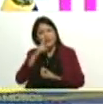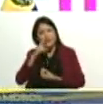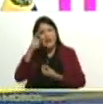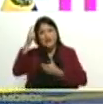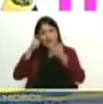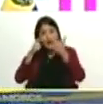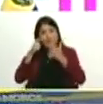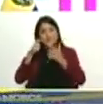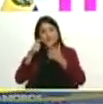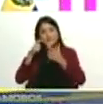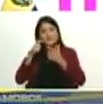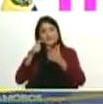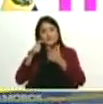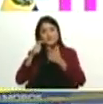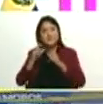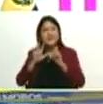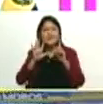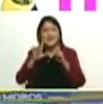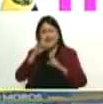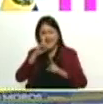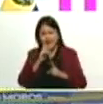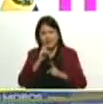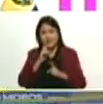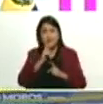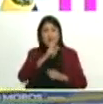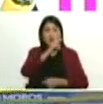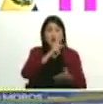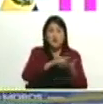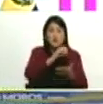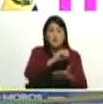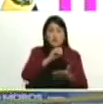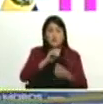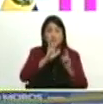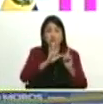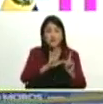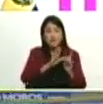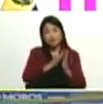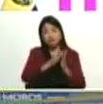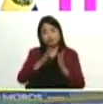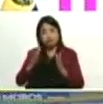Tuve unos 6-7 años como canciller desde el año 2006.